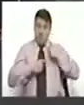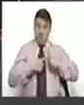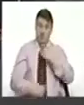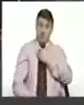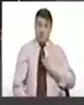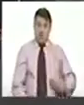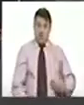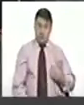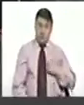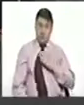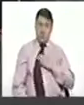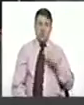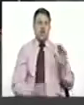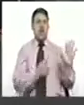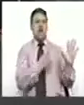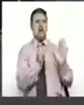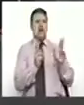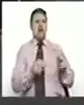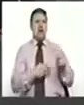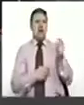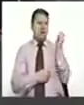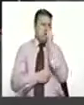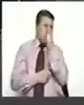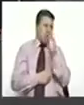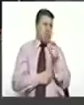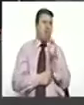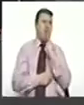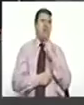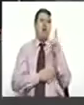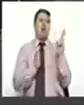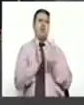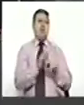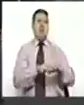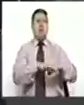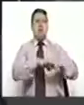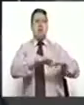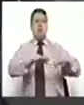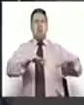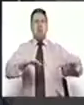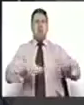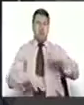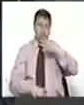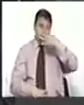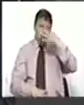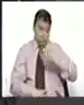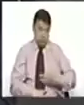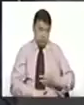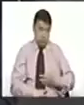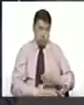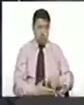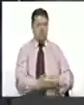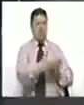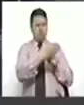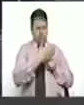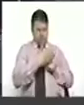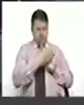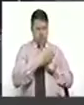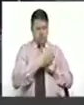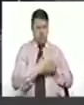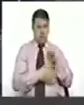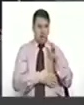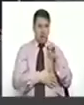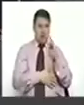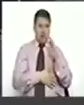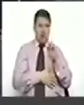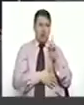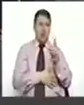tenía 600 hectáreas de coca, después dijeron que 2000. Lo cierto es que la medición de ahora da en el solo Catatumbo